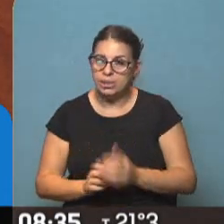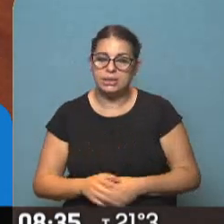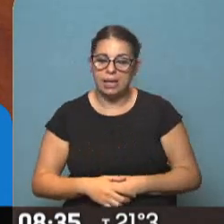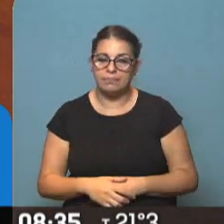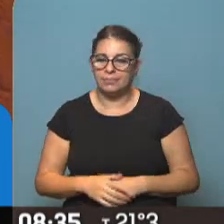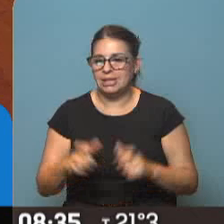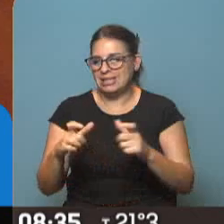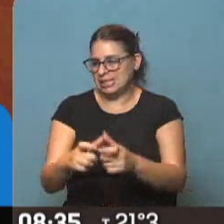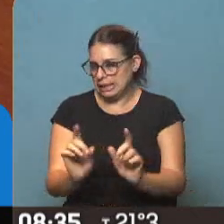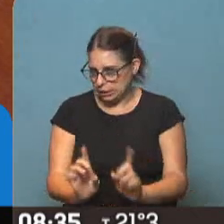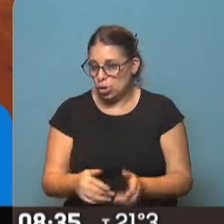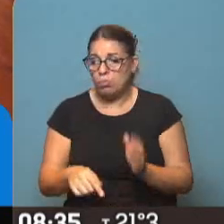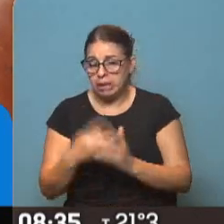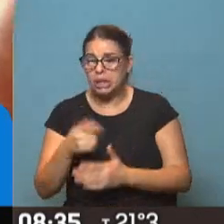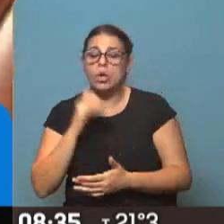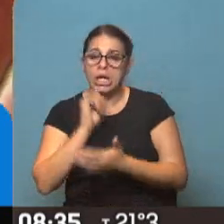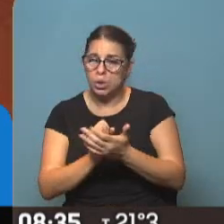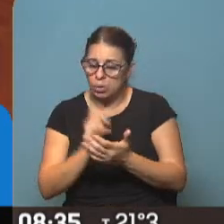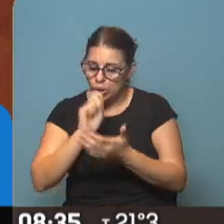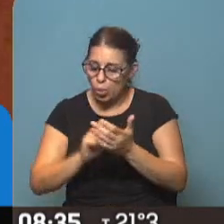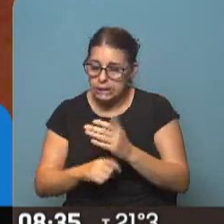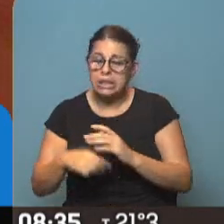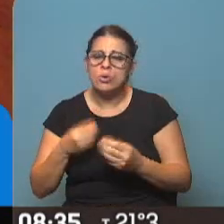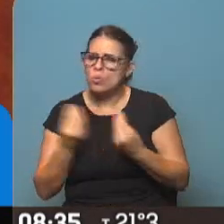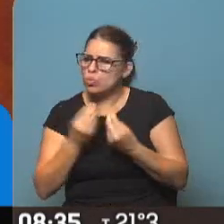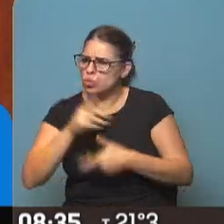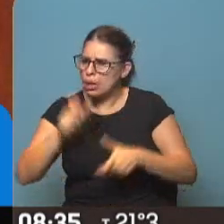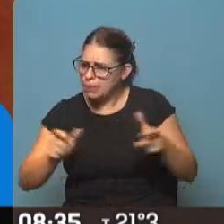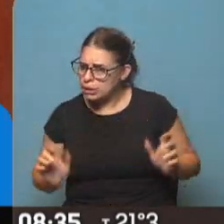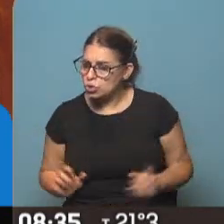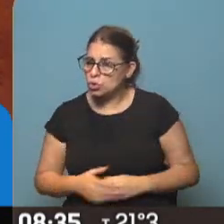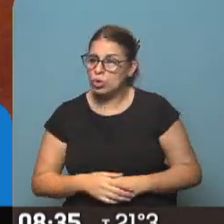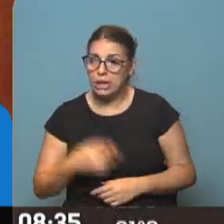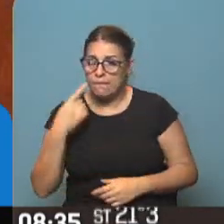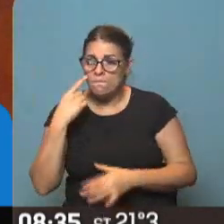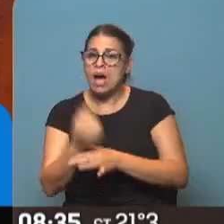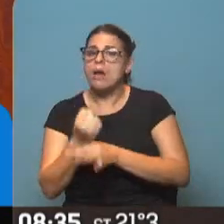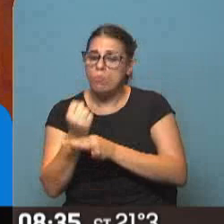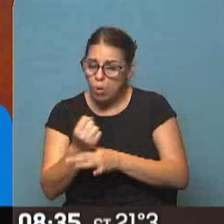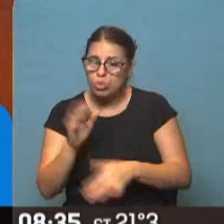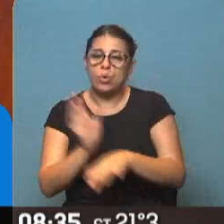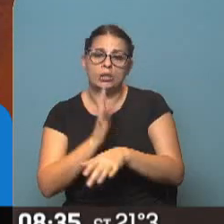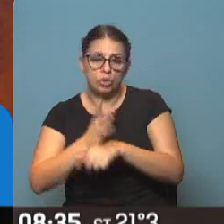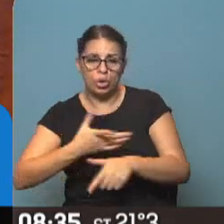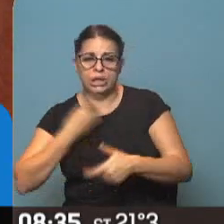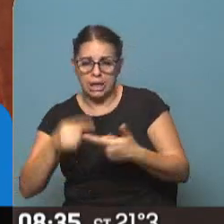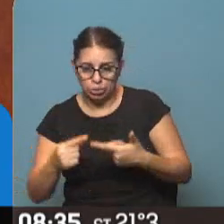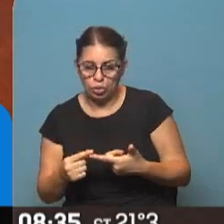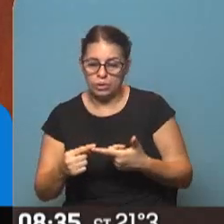lógicamente la encuesta pero es notable la cantidad de gente conocida actores directores